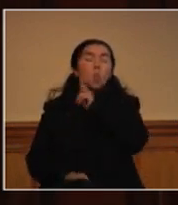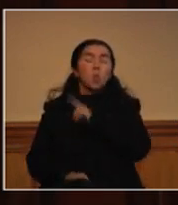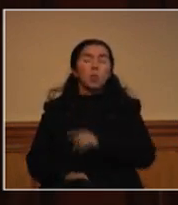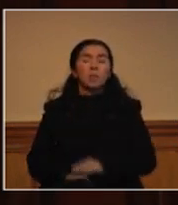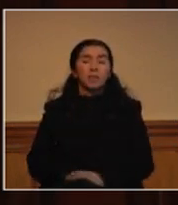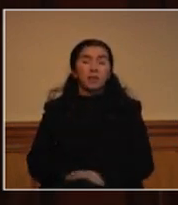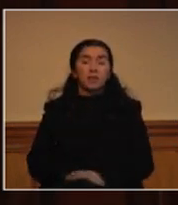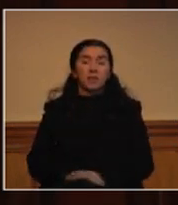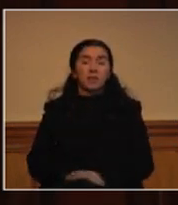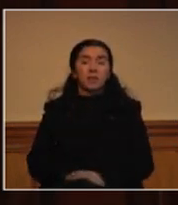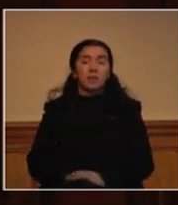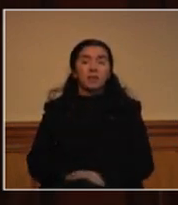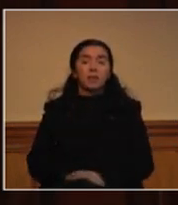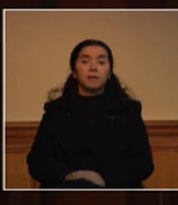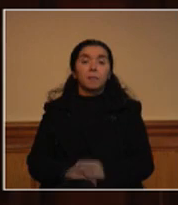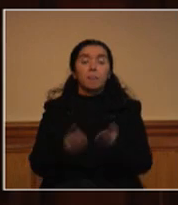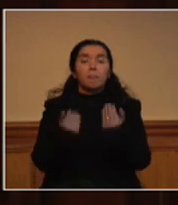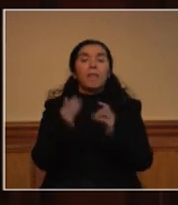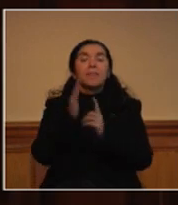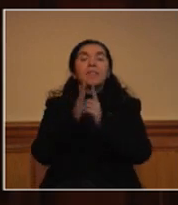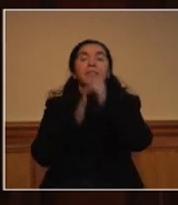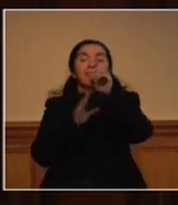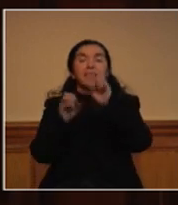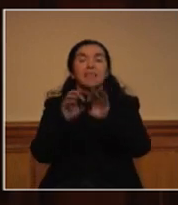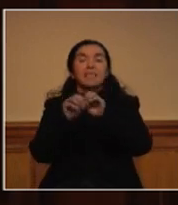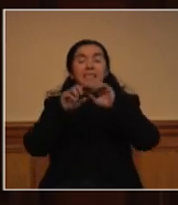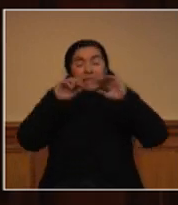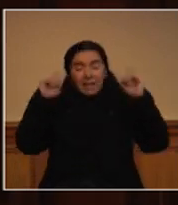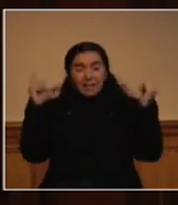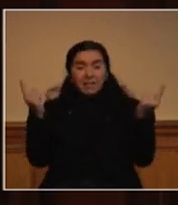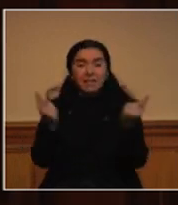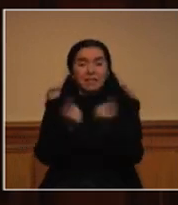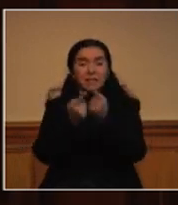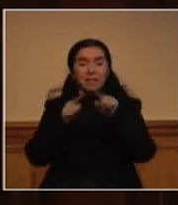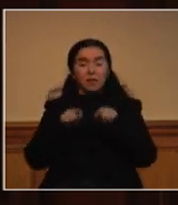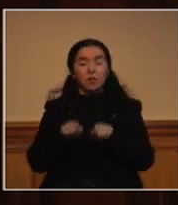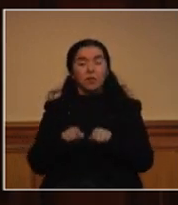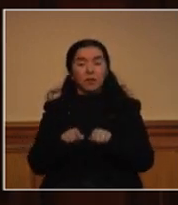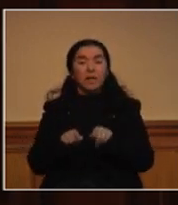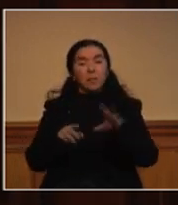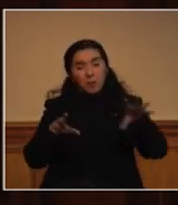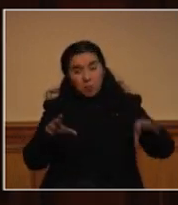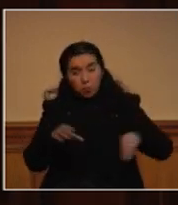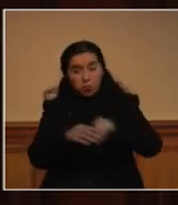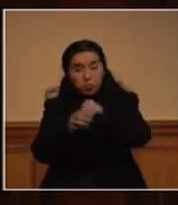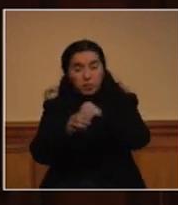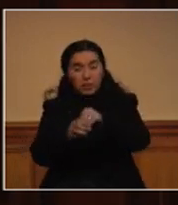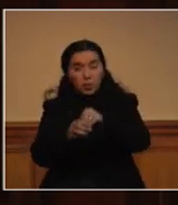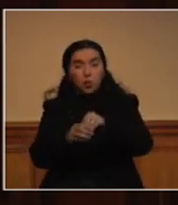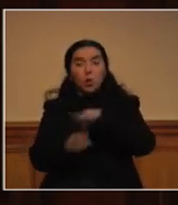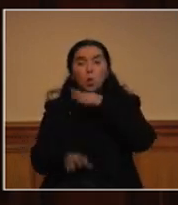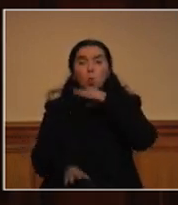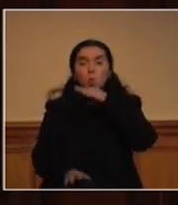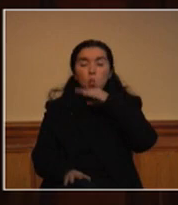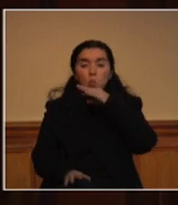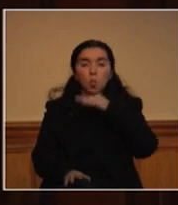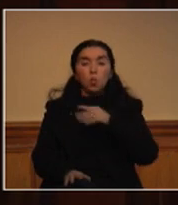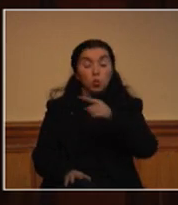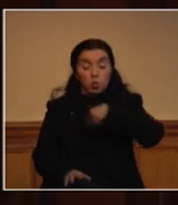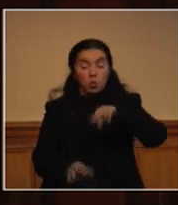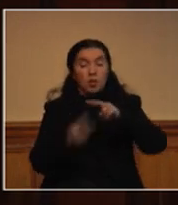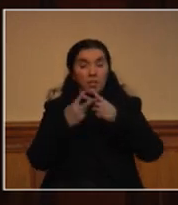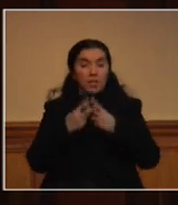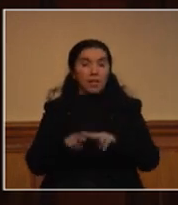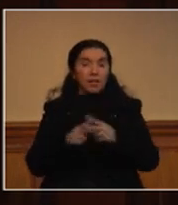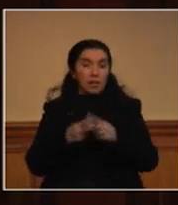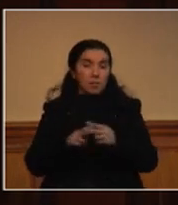necesario desarrollar programas de enseñanza globales en los que podamos incluir el uso de nuestras herramientas, o sea,